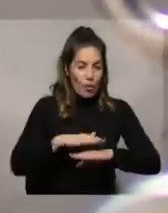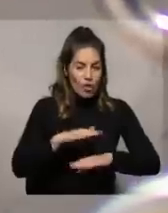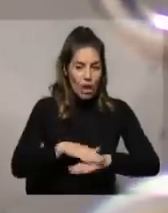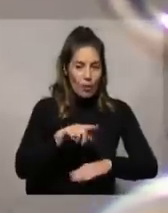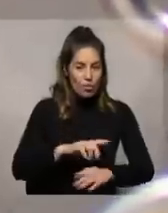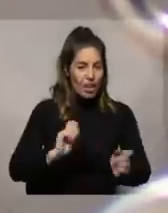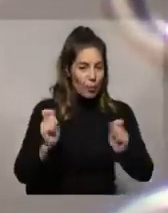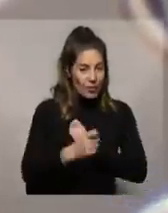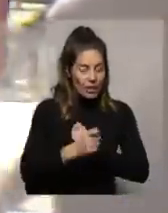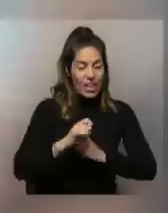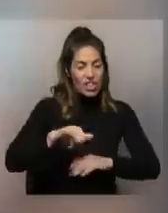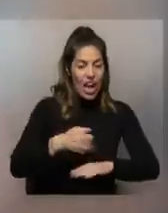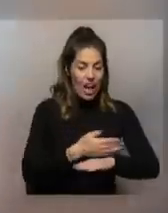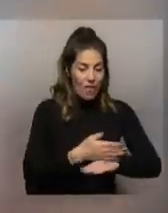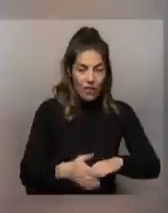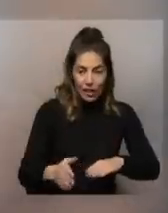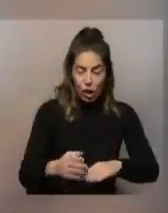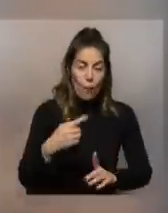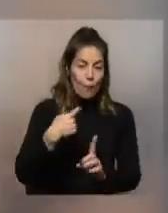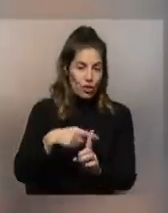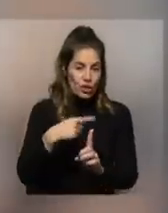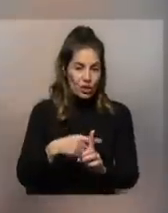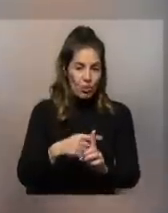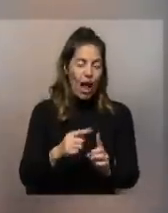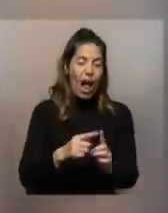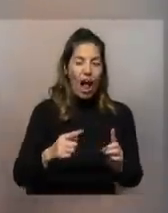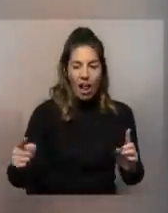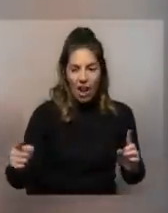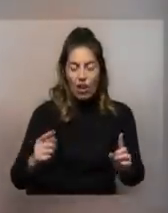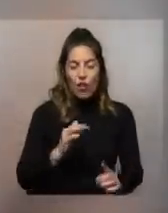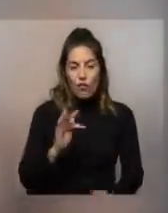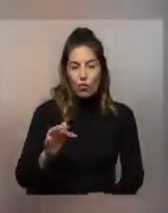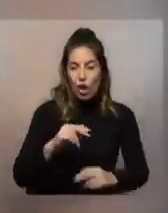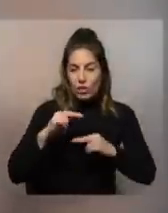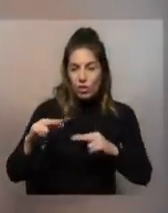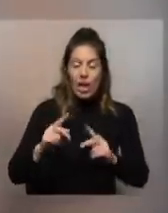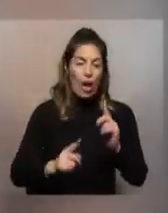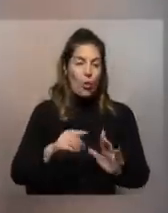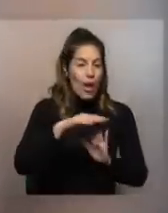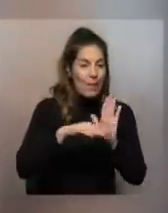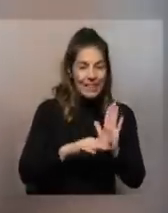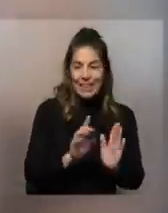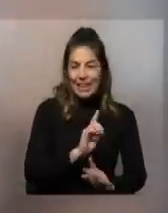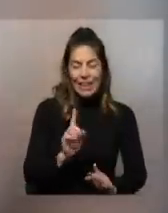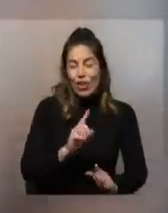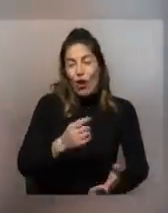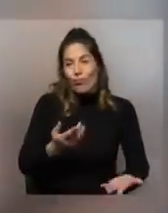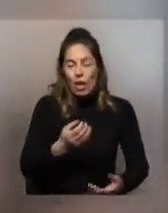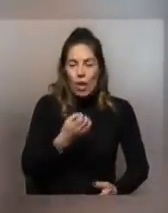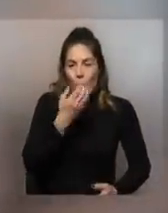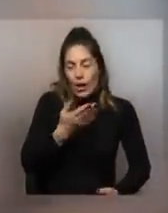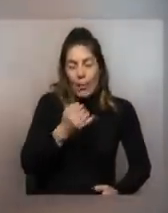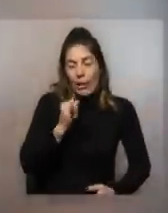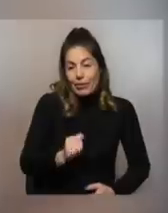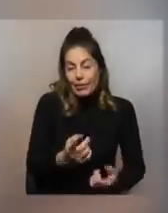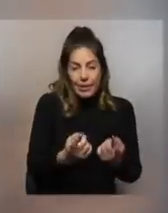reforma ya tuvo efectos positivos obviamente a largo plazo para que el sistema sea sostenible tiene alguna medida que no fueron del todo simpática pero había que